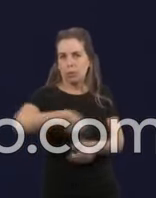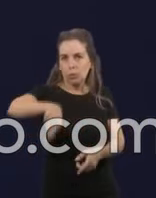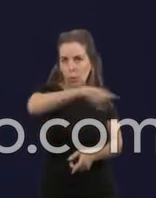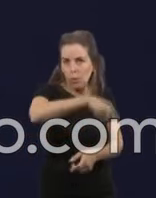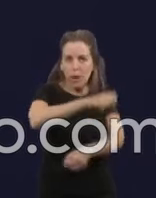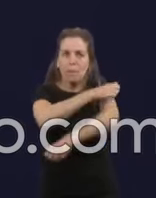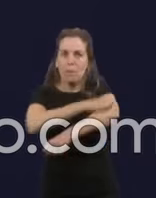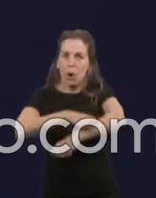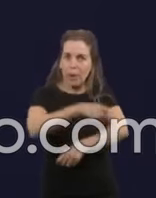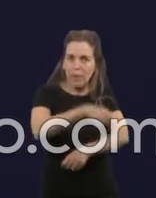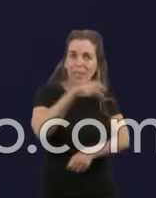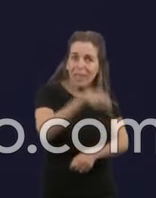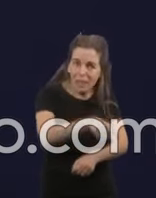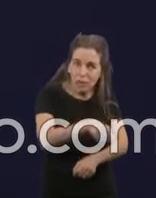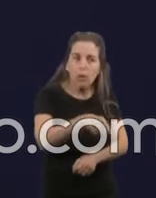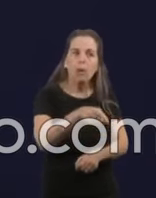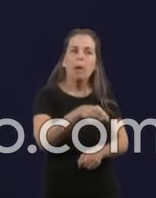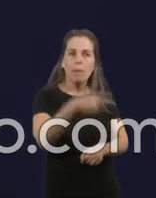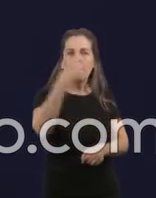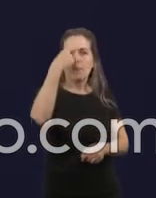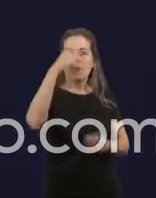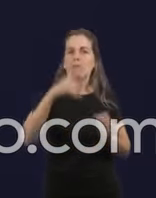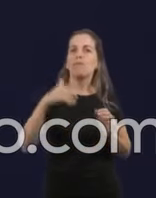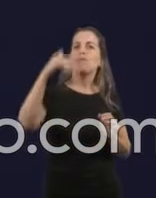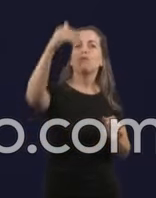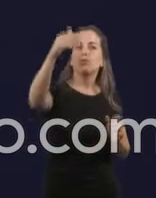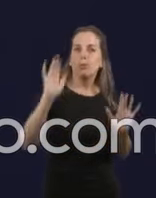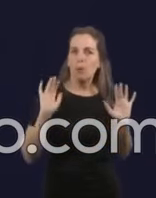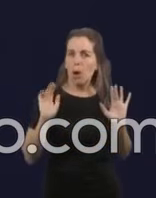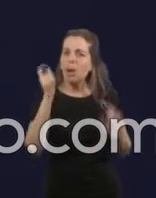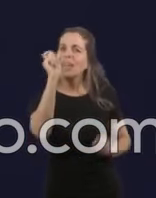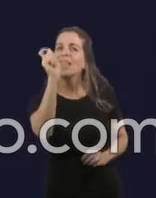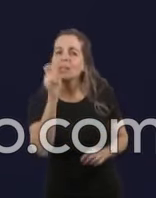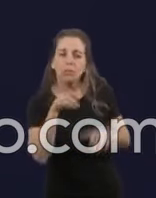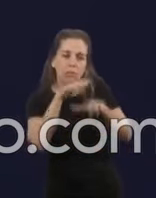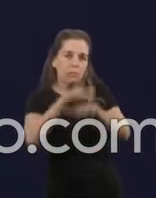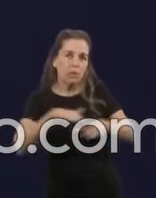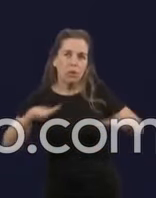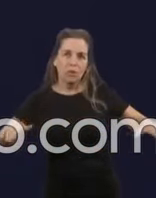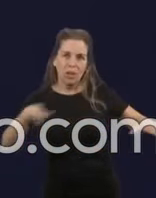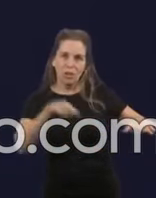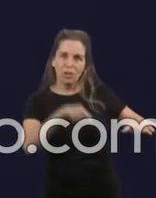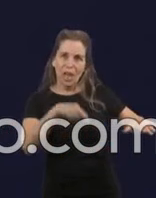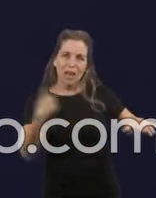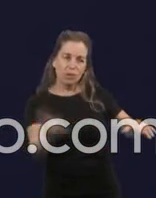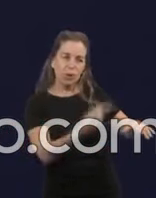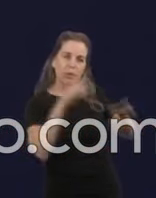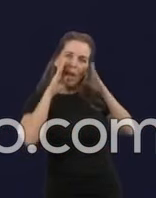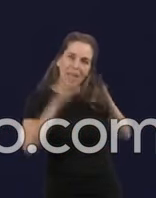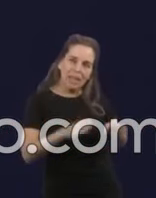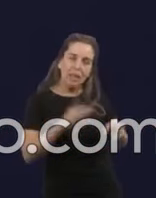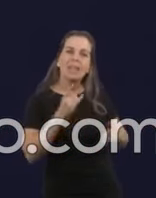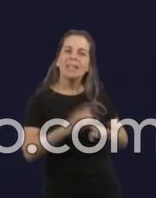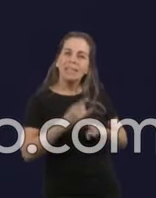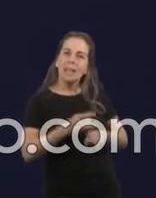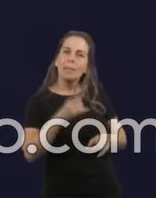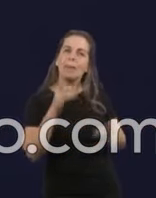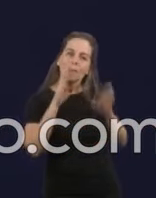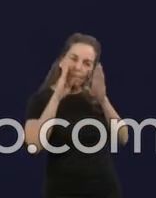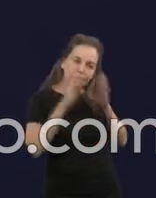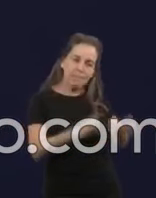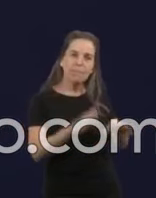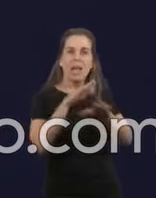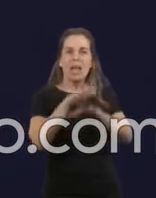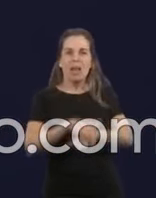aseguran que mañana haya un futuro y ese grupo son los más chicos y sobre eso que trabajamos por eso siempre hago tanto hincapié o hacemos tanto